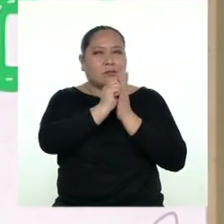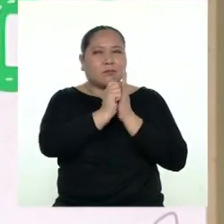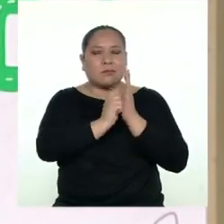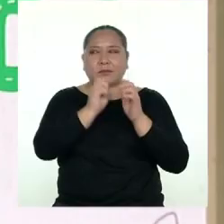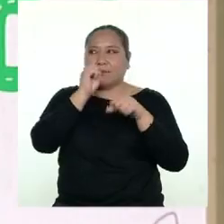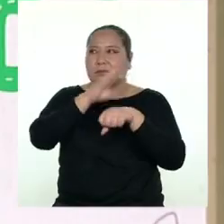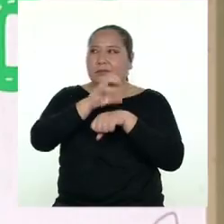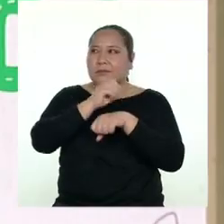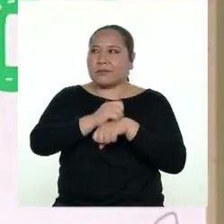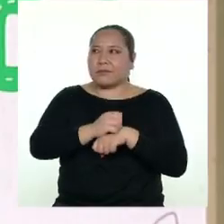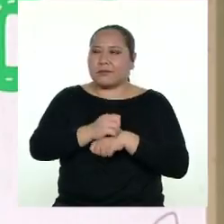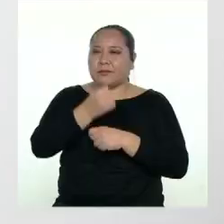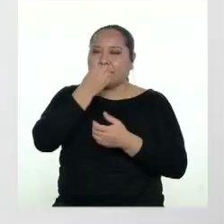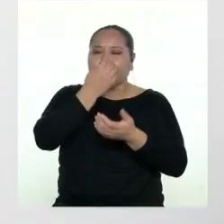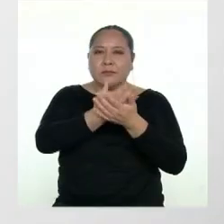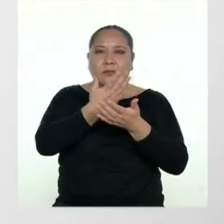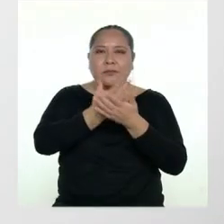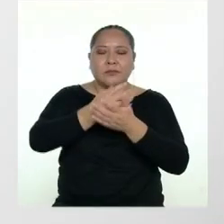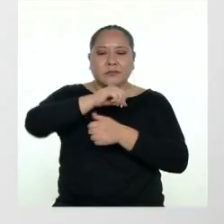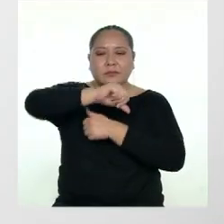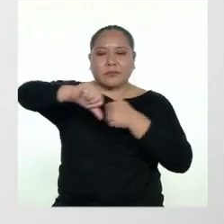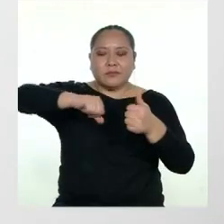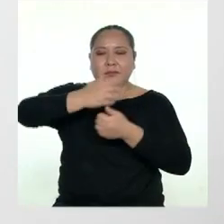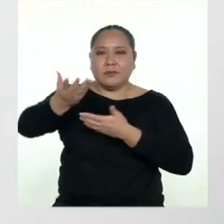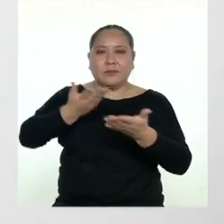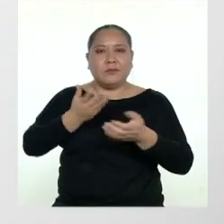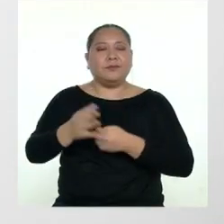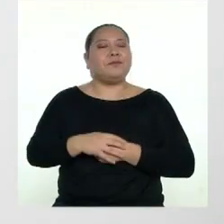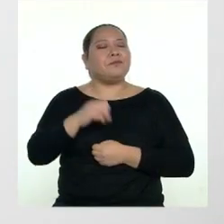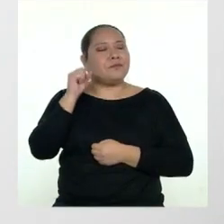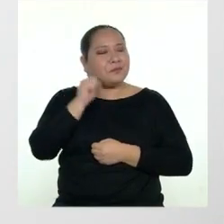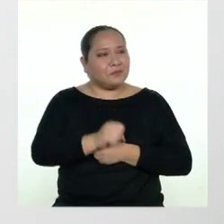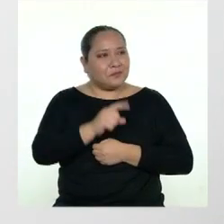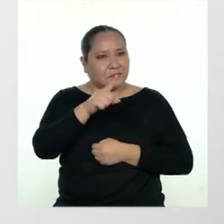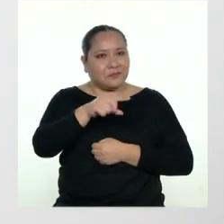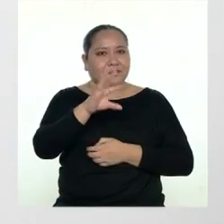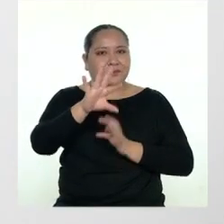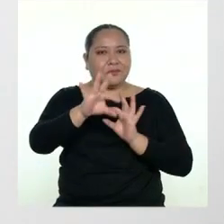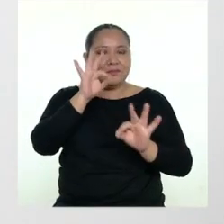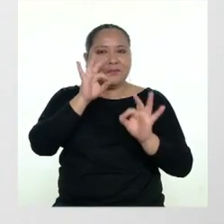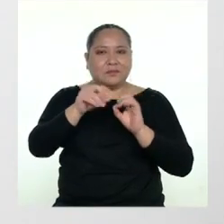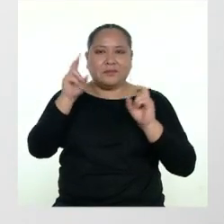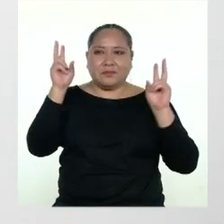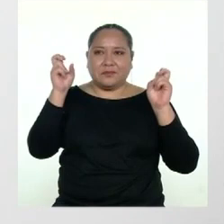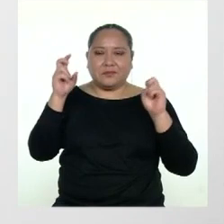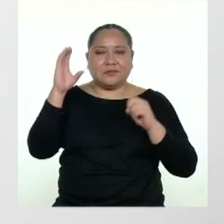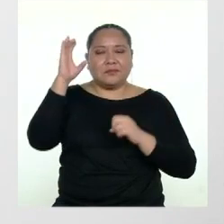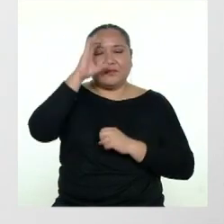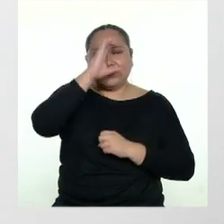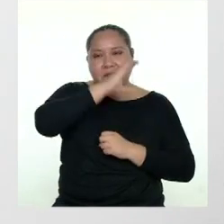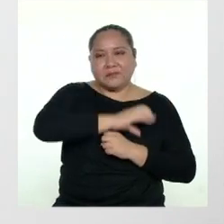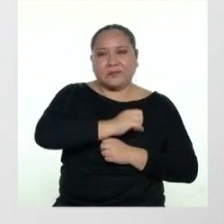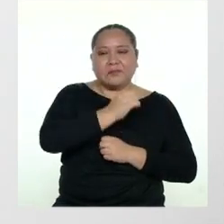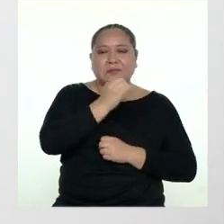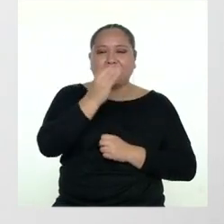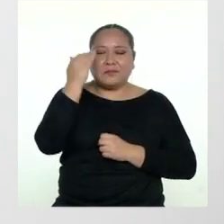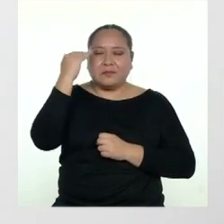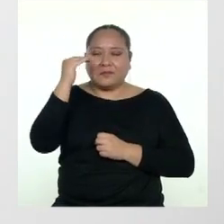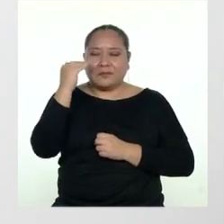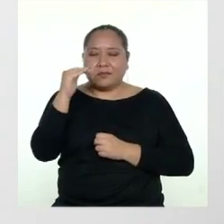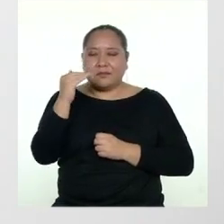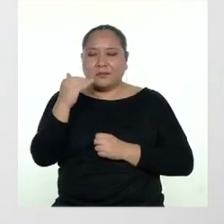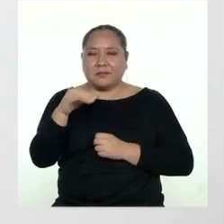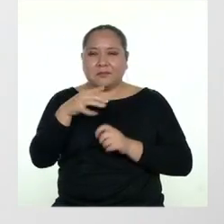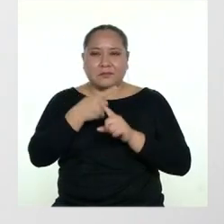consejos para una sana convivencia. Bien, ahora que has identificado el tema, podemos buscar algunas constantes entre las